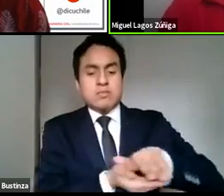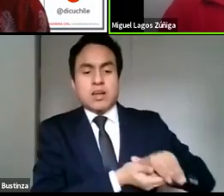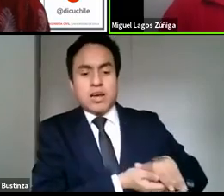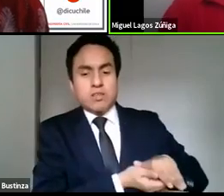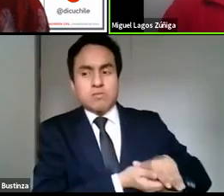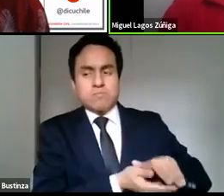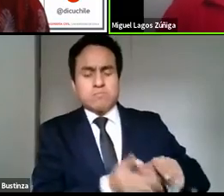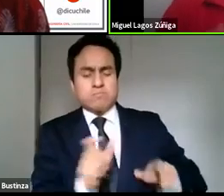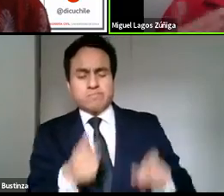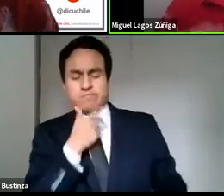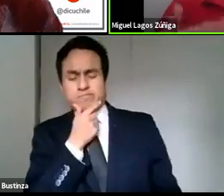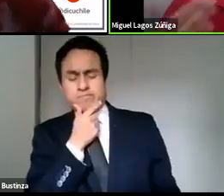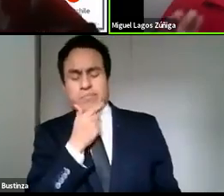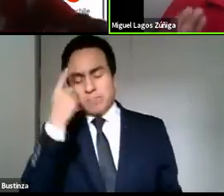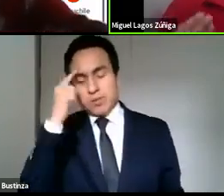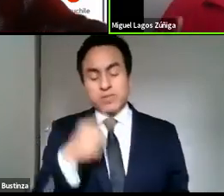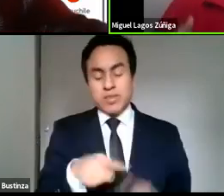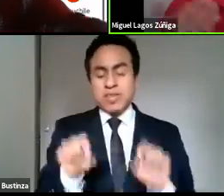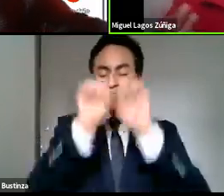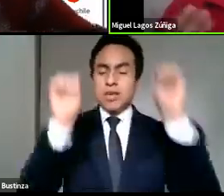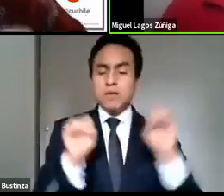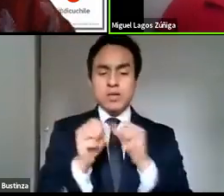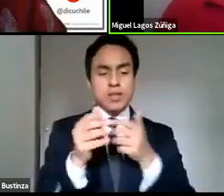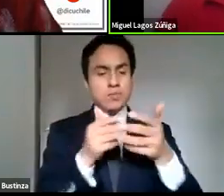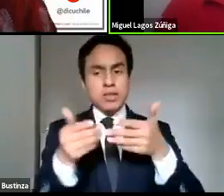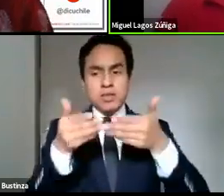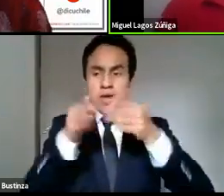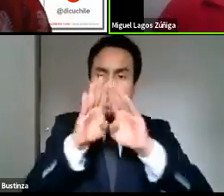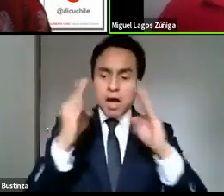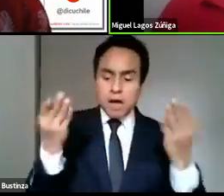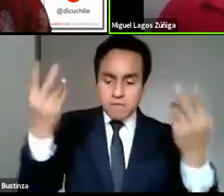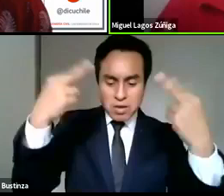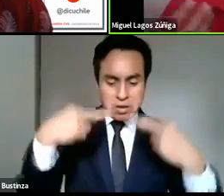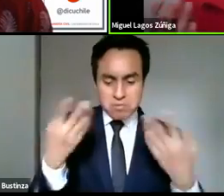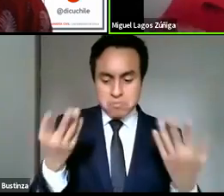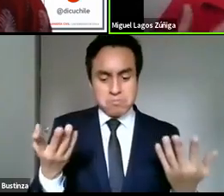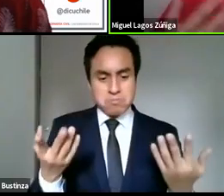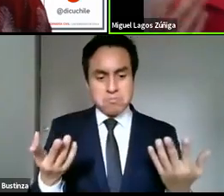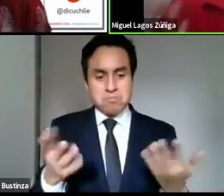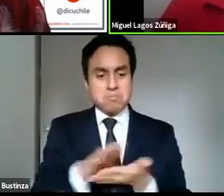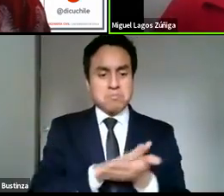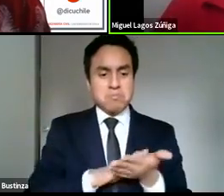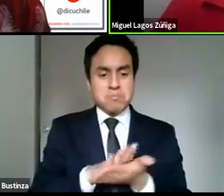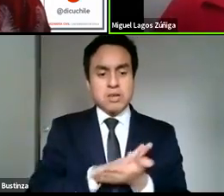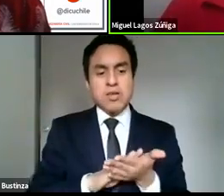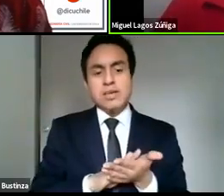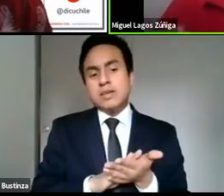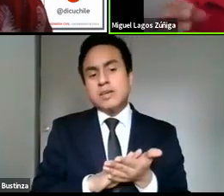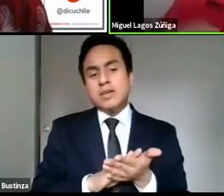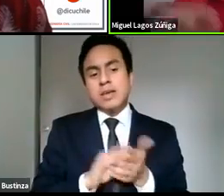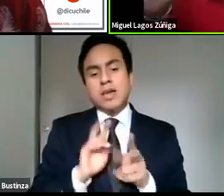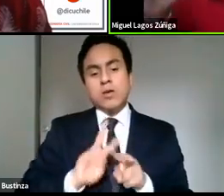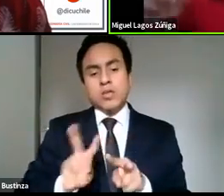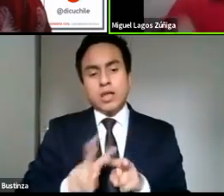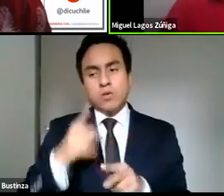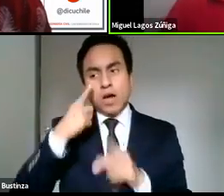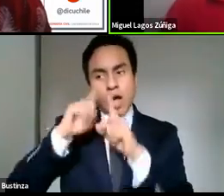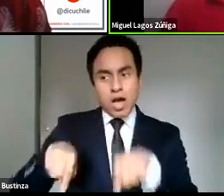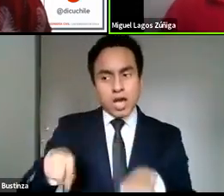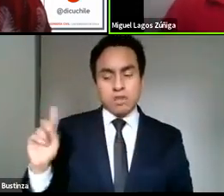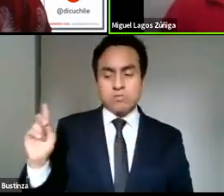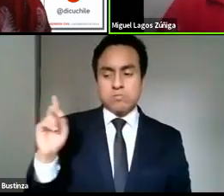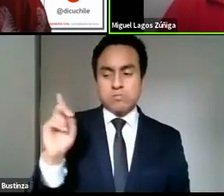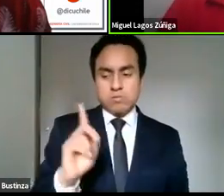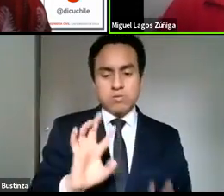mucha desconfianza. Pero si hay un sistema que es transparente, que es abierto, y no sé, pues, ejecutado por alguien que sea ajeno a